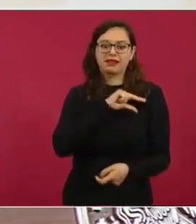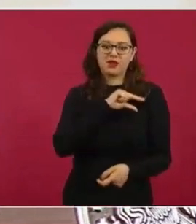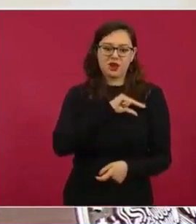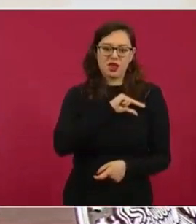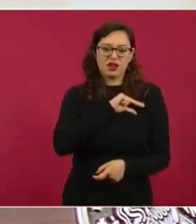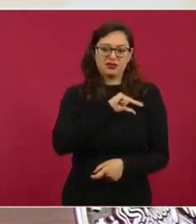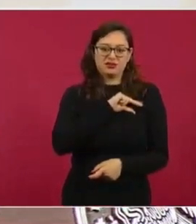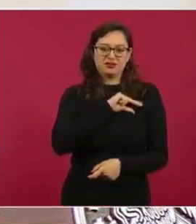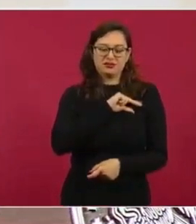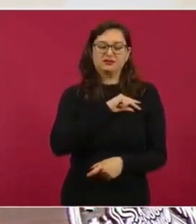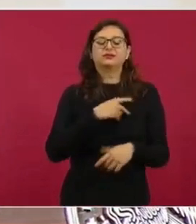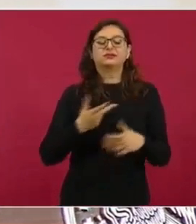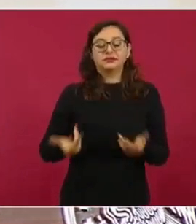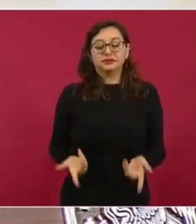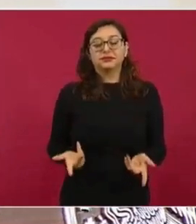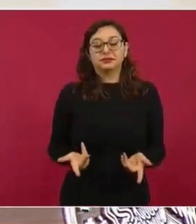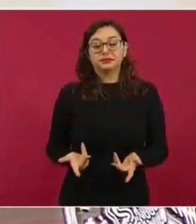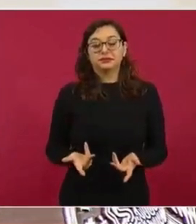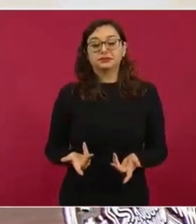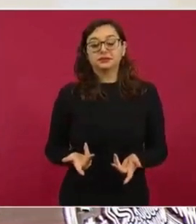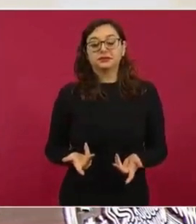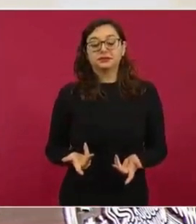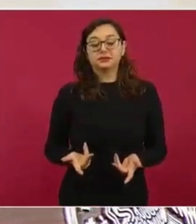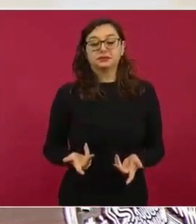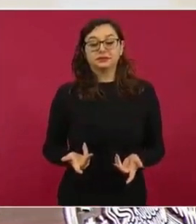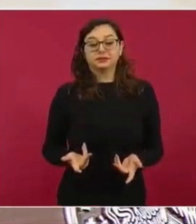hubo pues